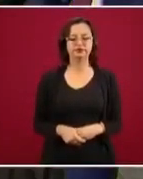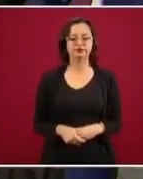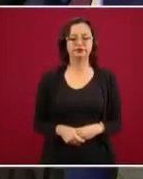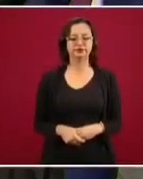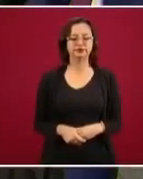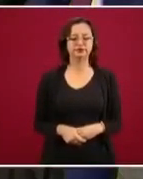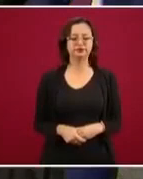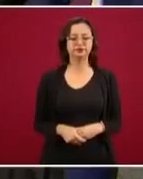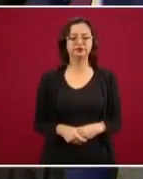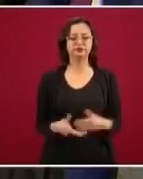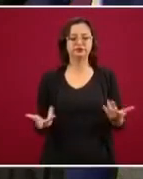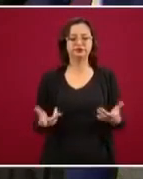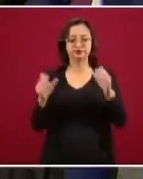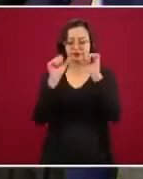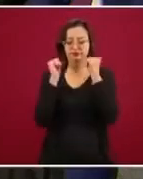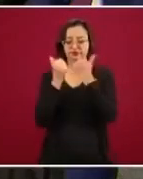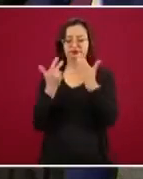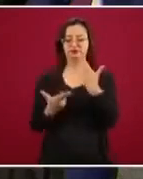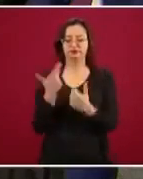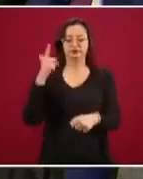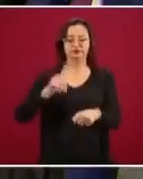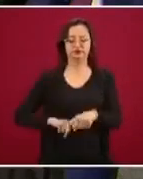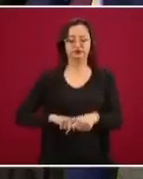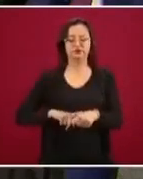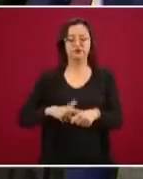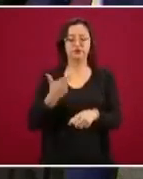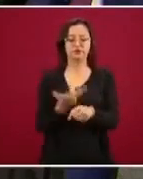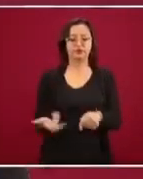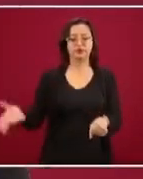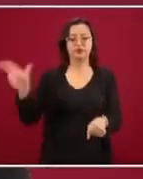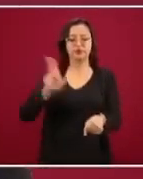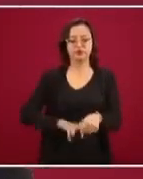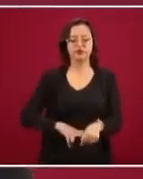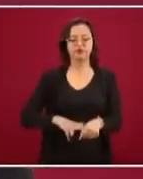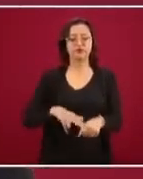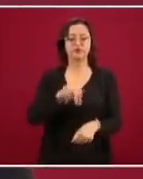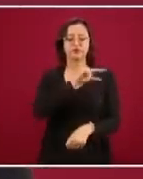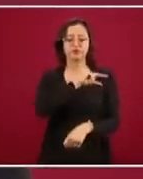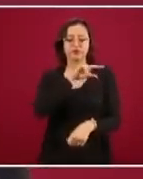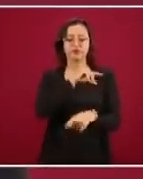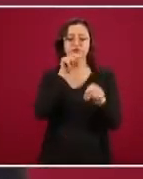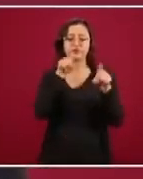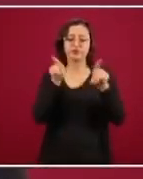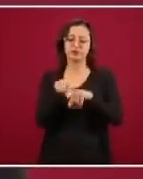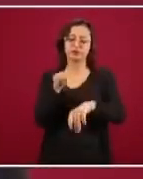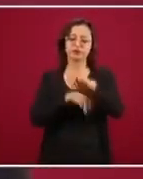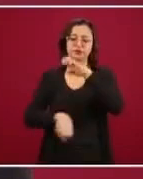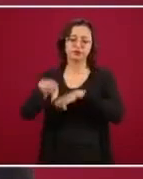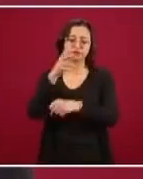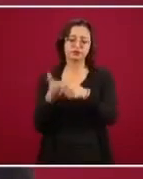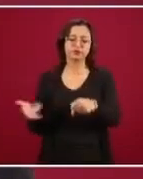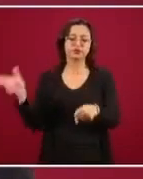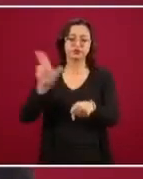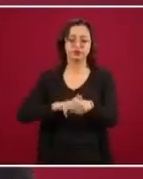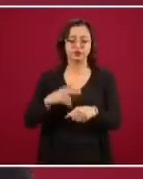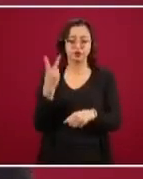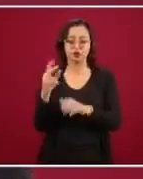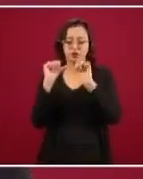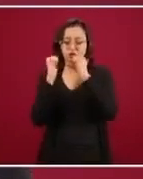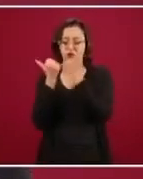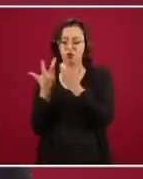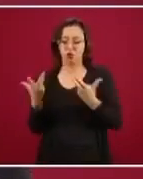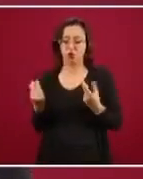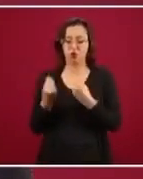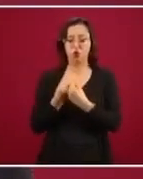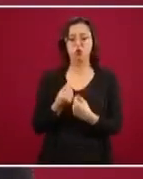como asociación nacional de hospitales privados y consorcio mexicano de hospitales seguimos trabajando para sumar a un